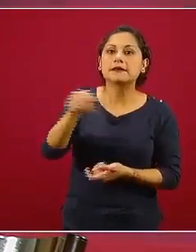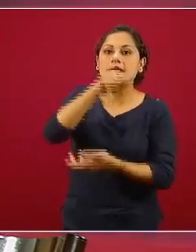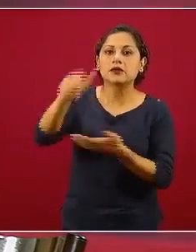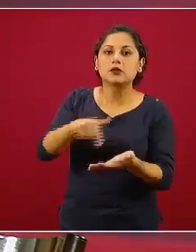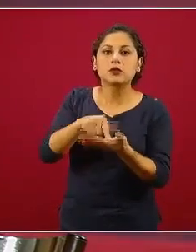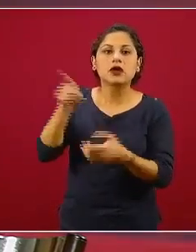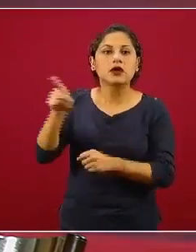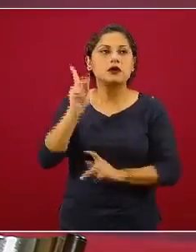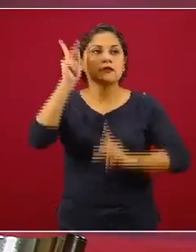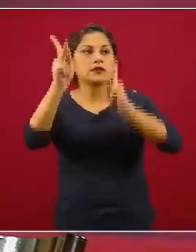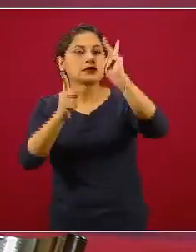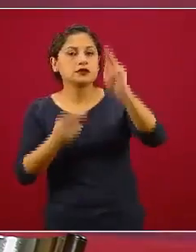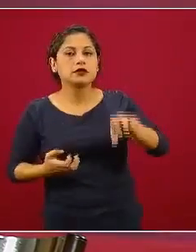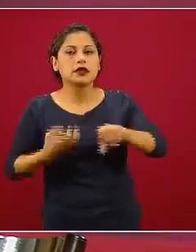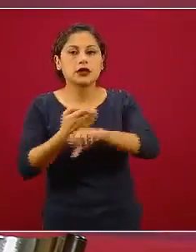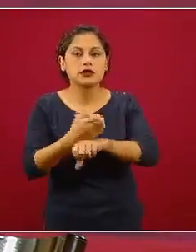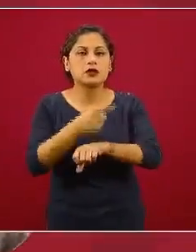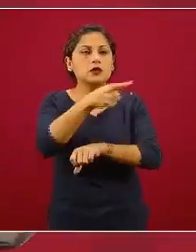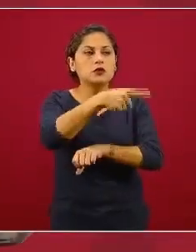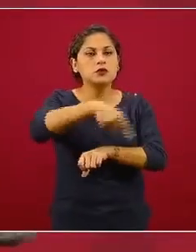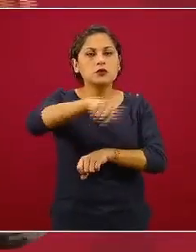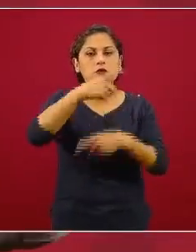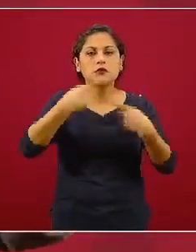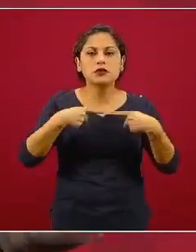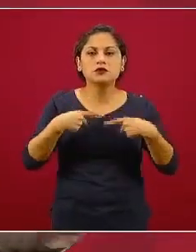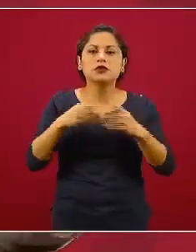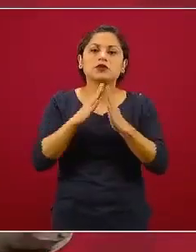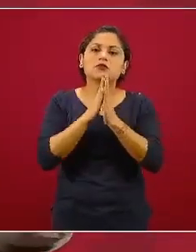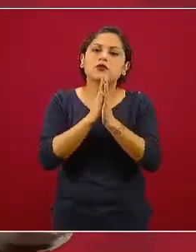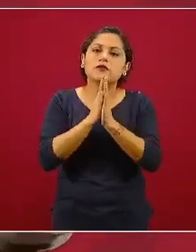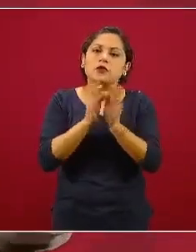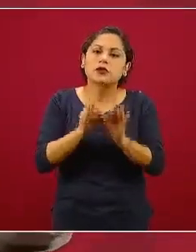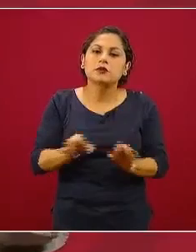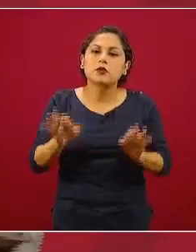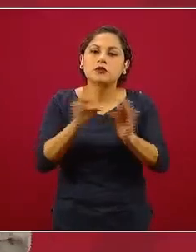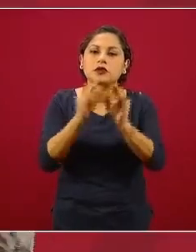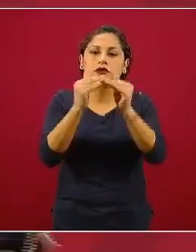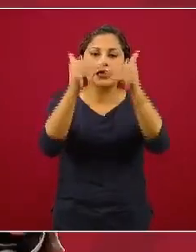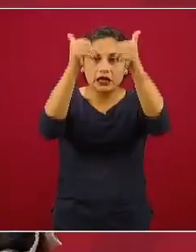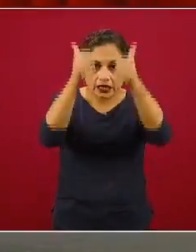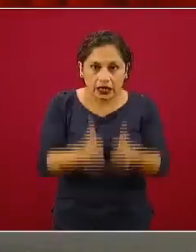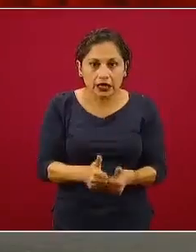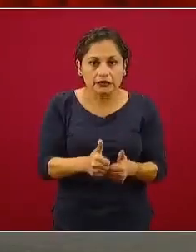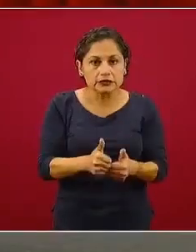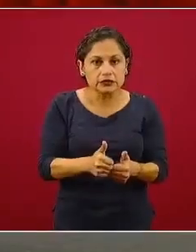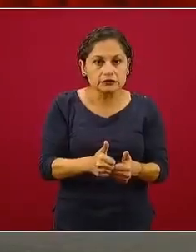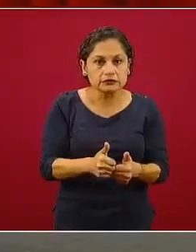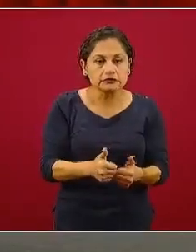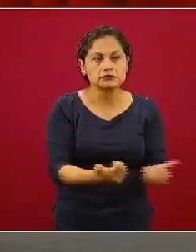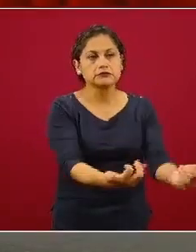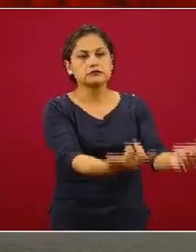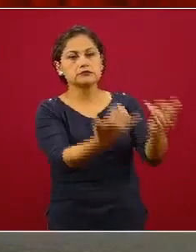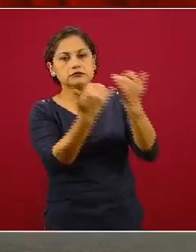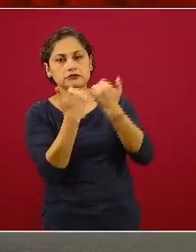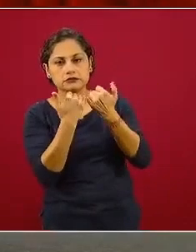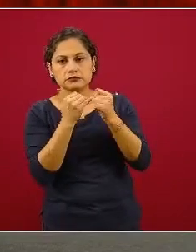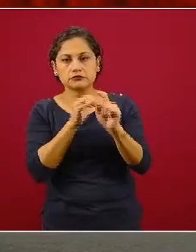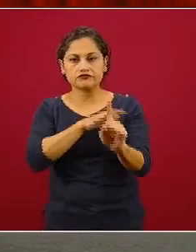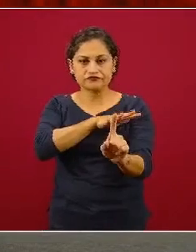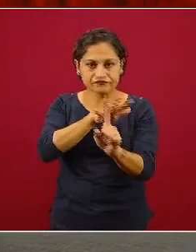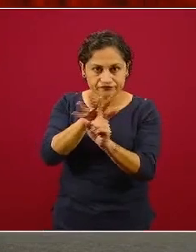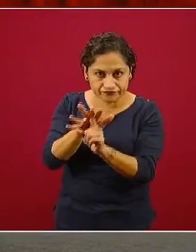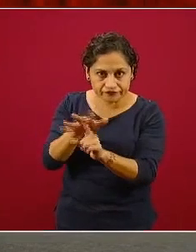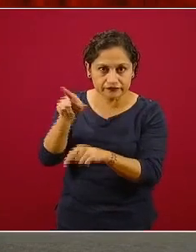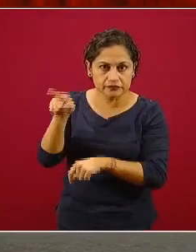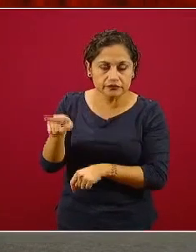es un momento de especial importancia de quedarnos en casa, que no se acerquen ni con él o